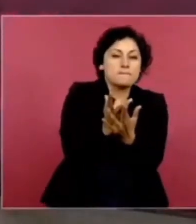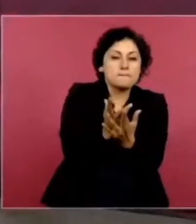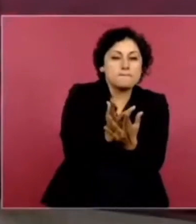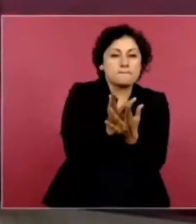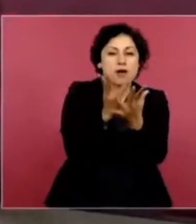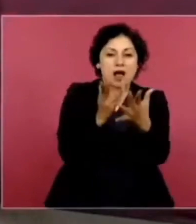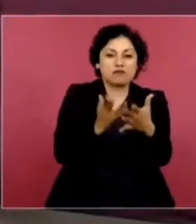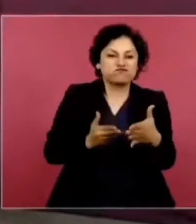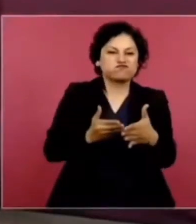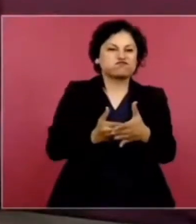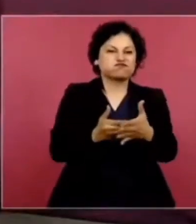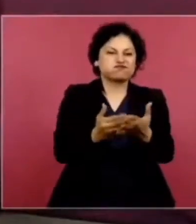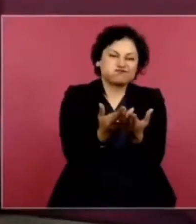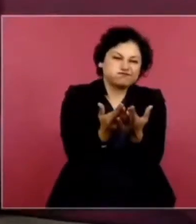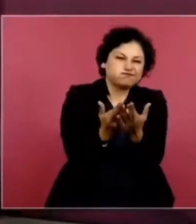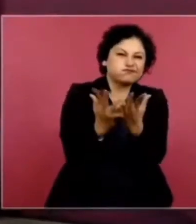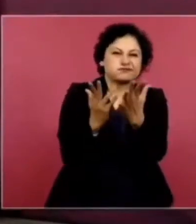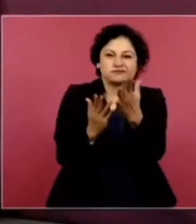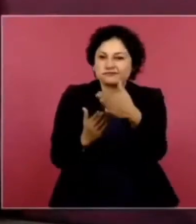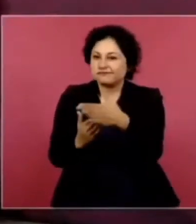todos los obstáculos,